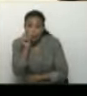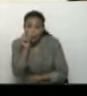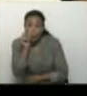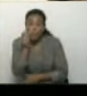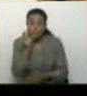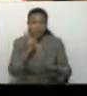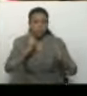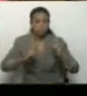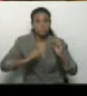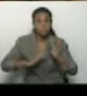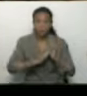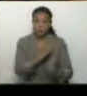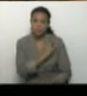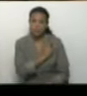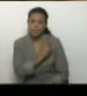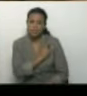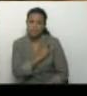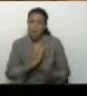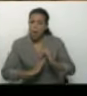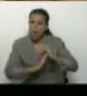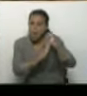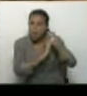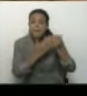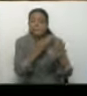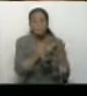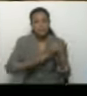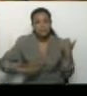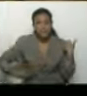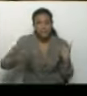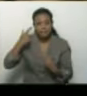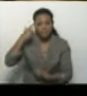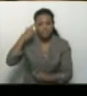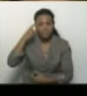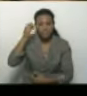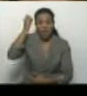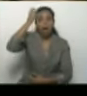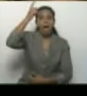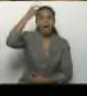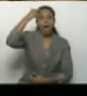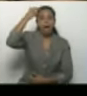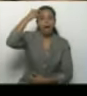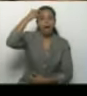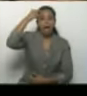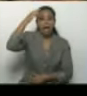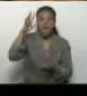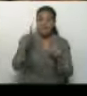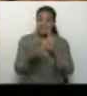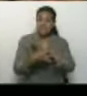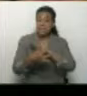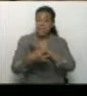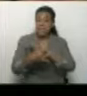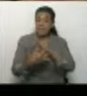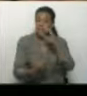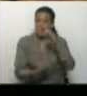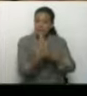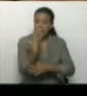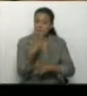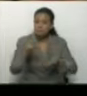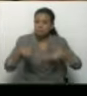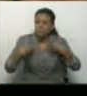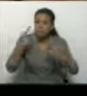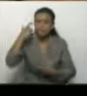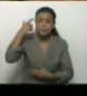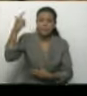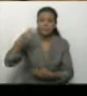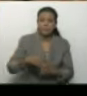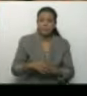instructores, universitarios, pero sobre todo, presidente, haciendo ejercicio del conocimiento en términos de soberanía, de creación, de inventiva. Y